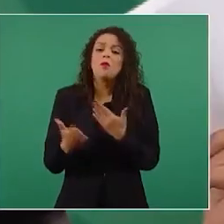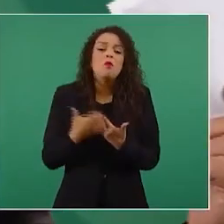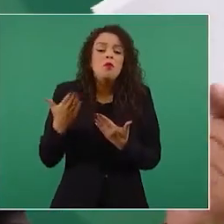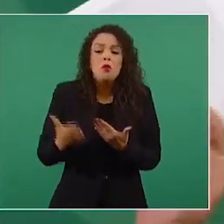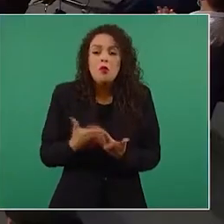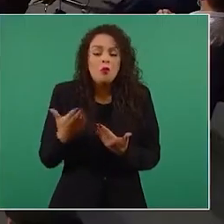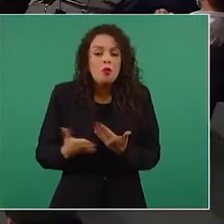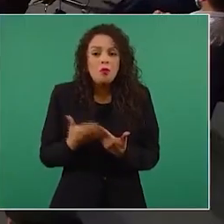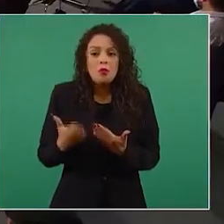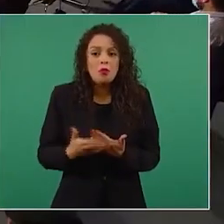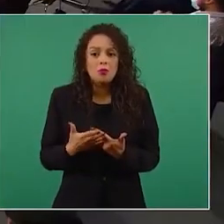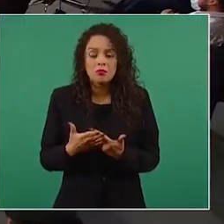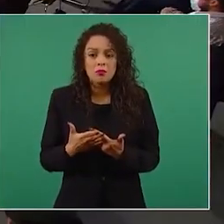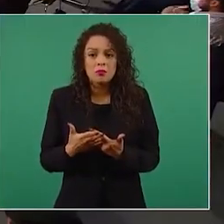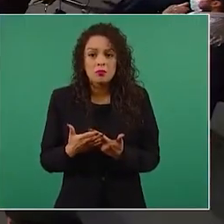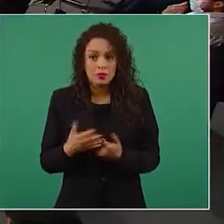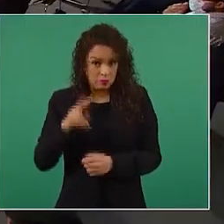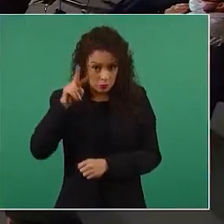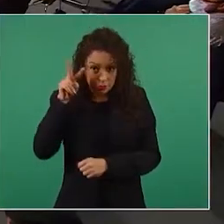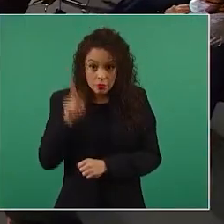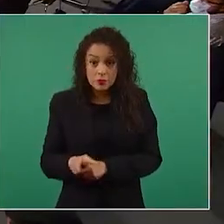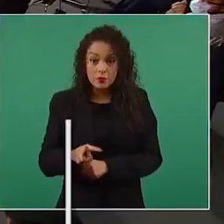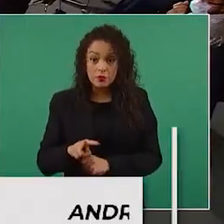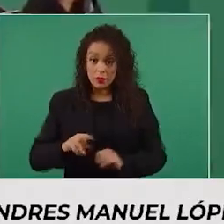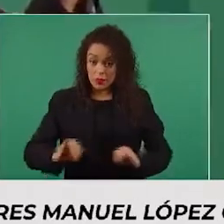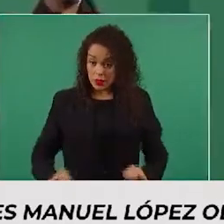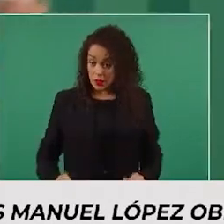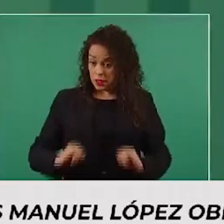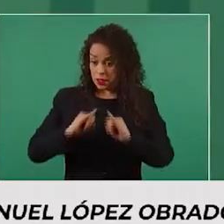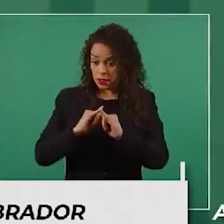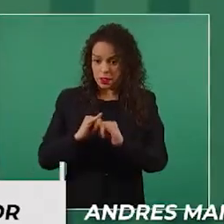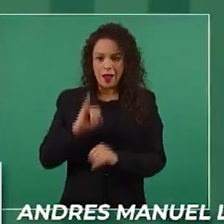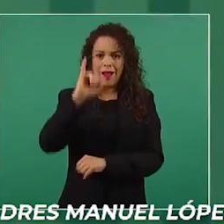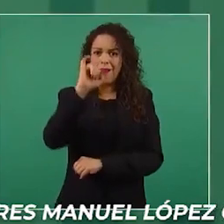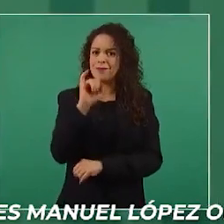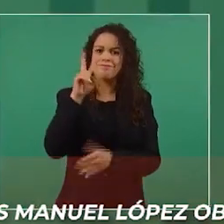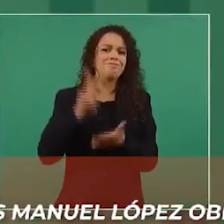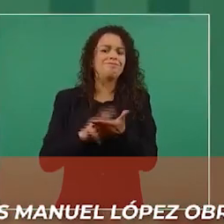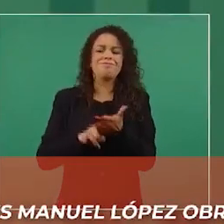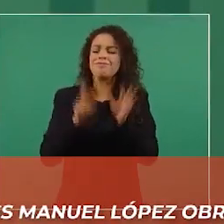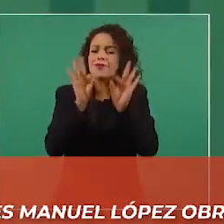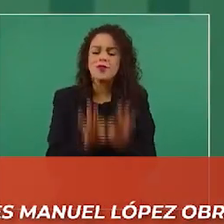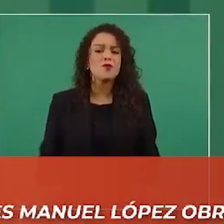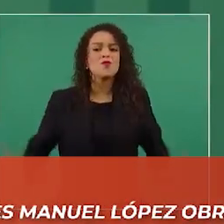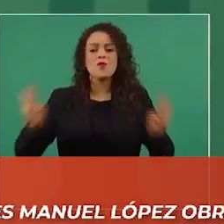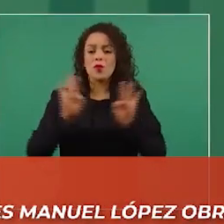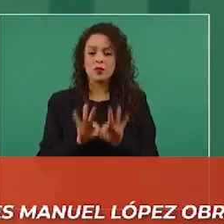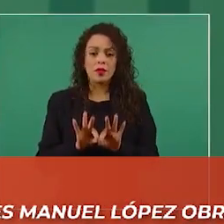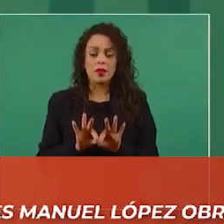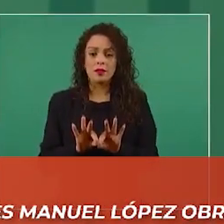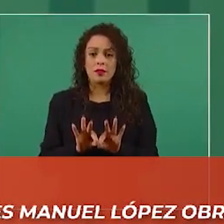Entonces, las instituciones son importantes, pero